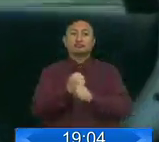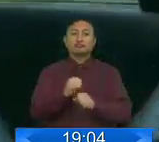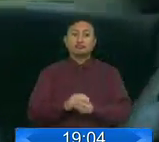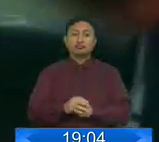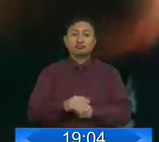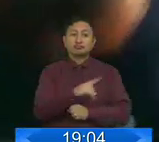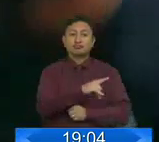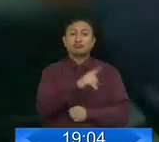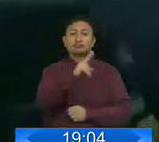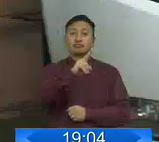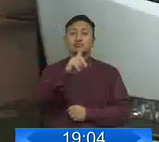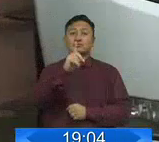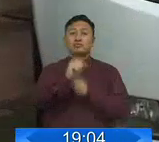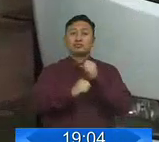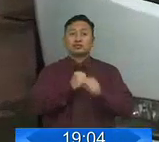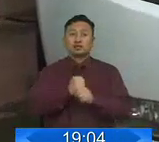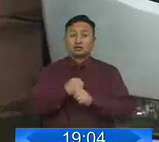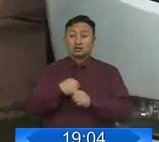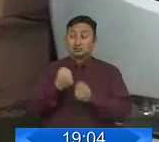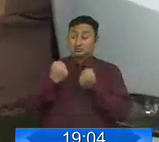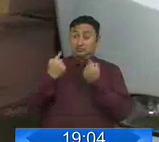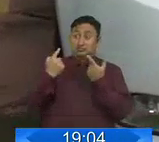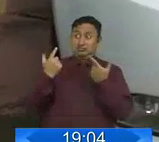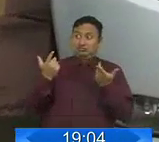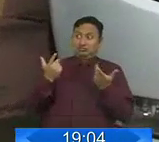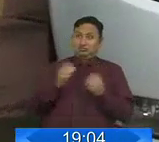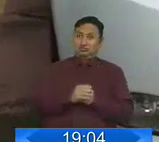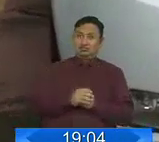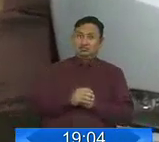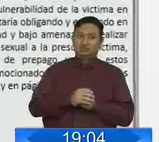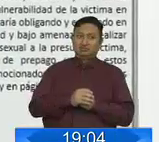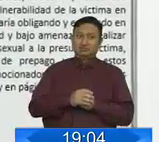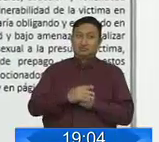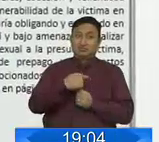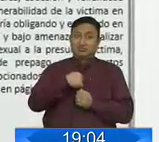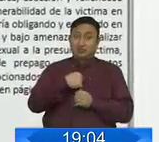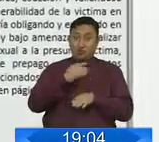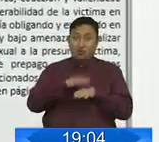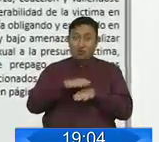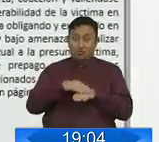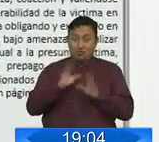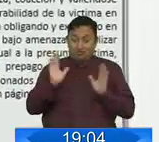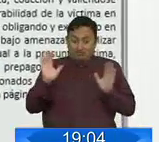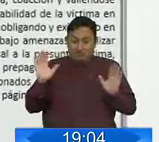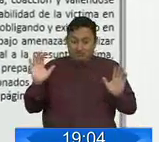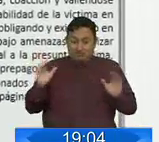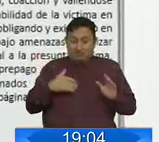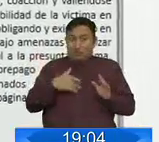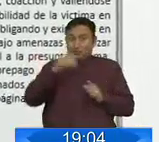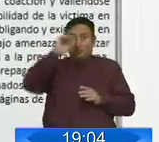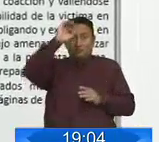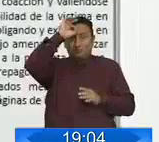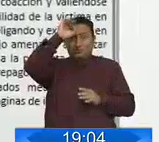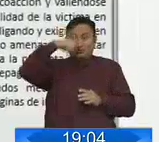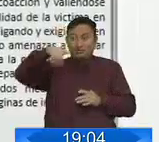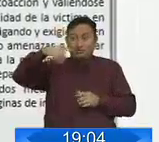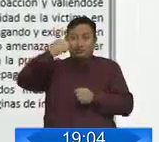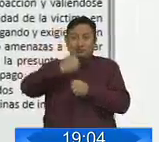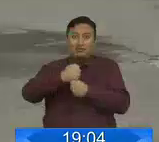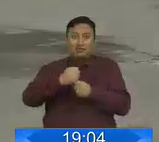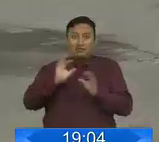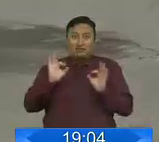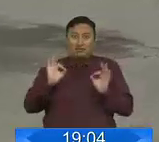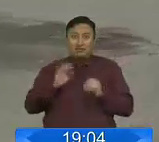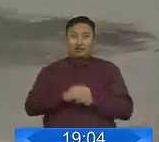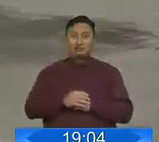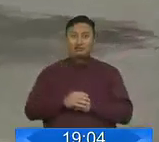años de edad se mostró sorprendido de la acción policial. Supuestamente nada tenía que ver, que nada sabía de la explotación sexual a la